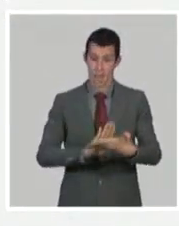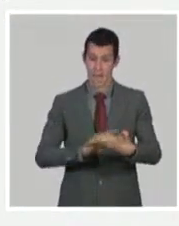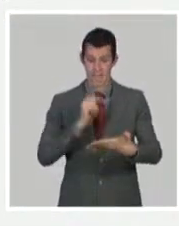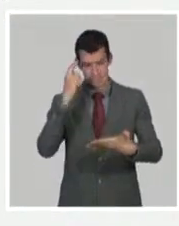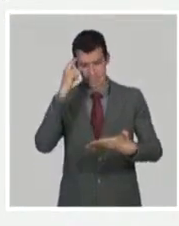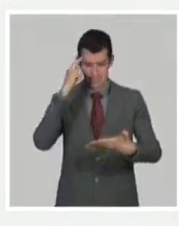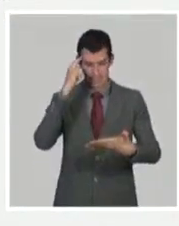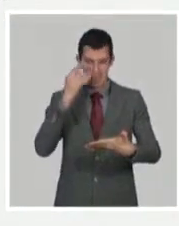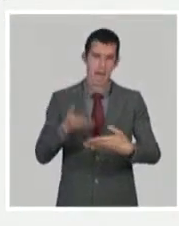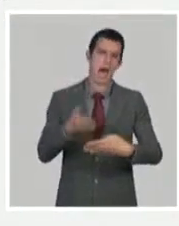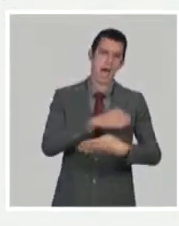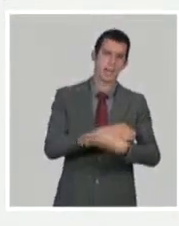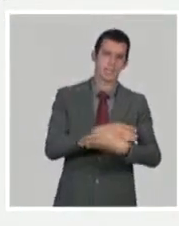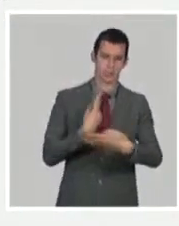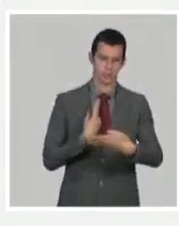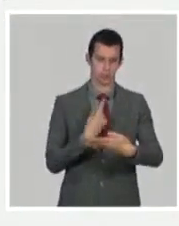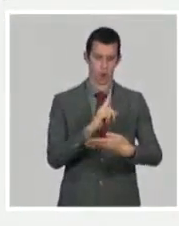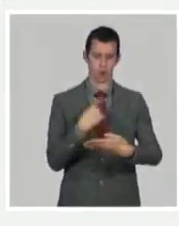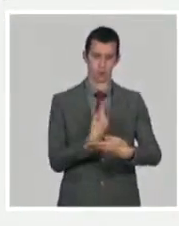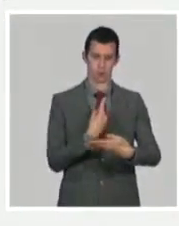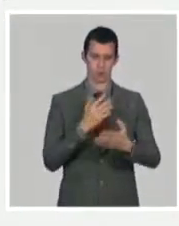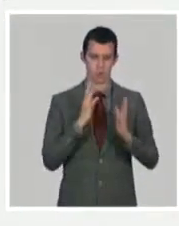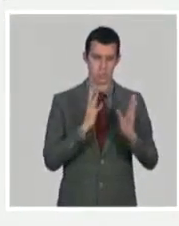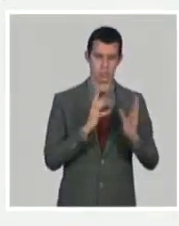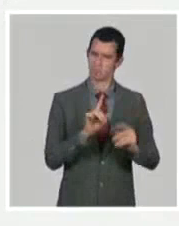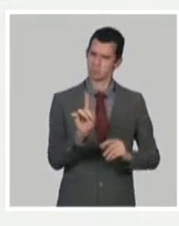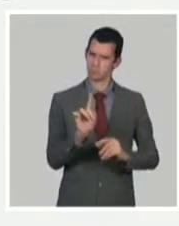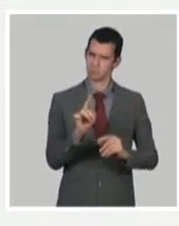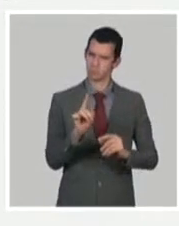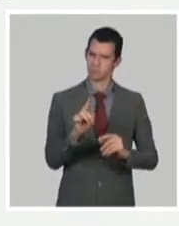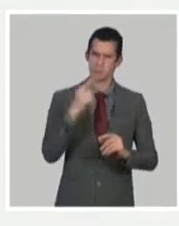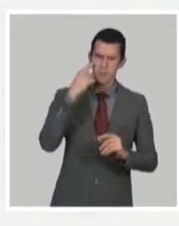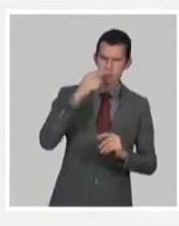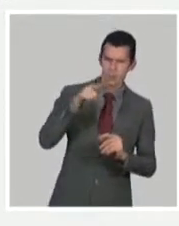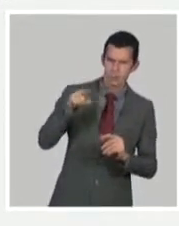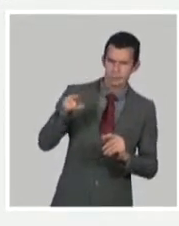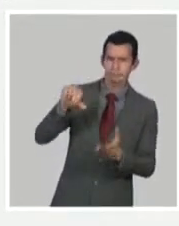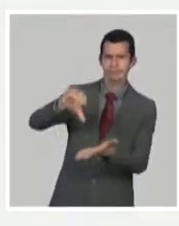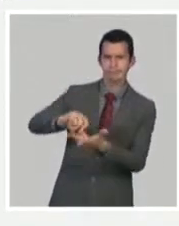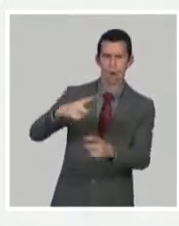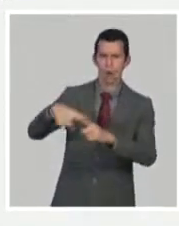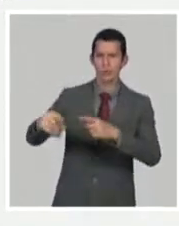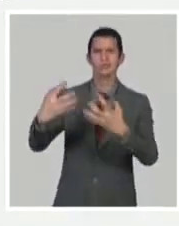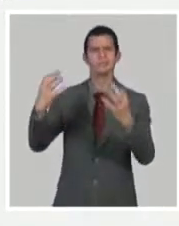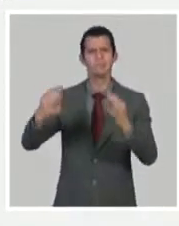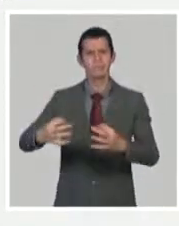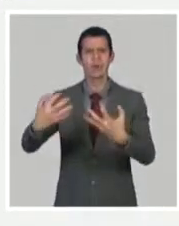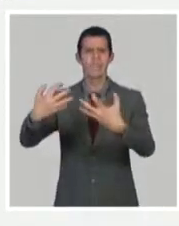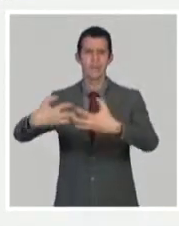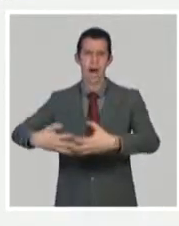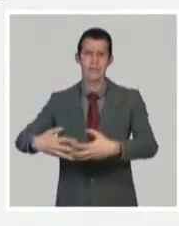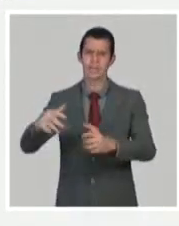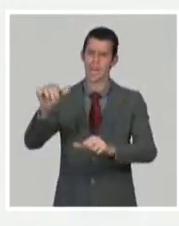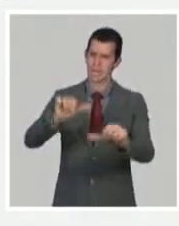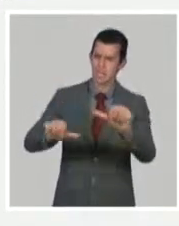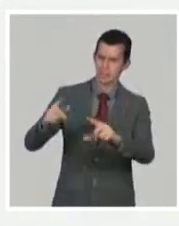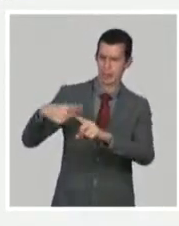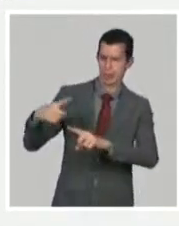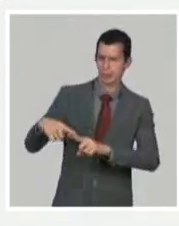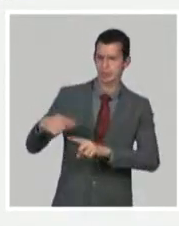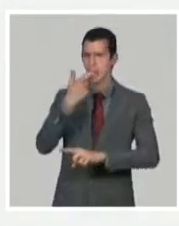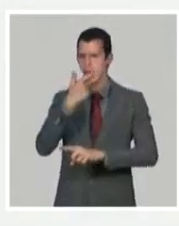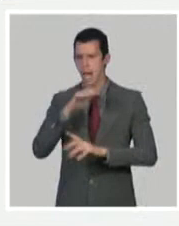lo hemos dicho, ¿sí?, para la producción de Soberana 01 y Soberana 02, pero también se